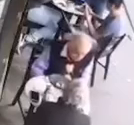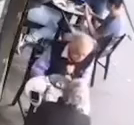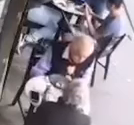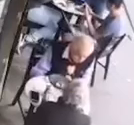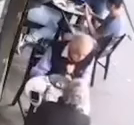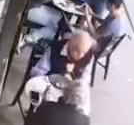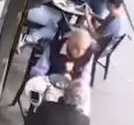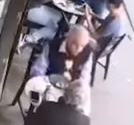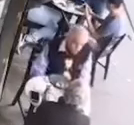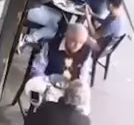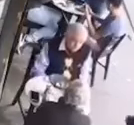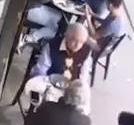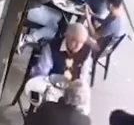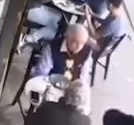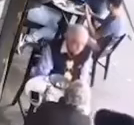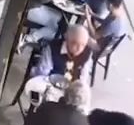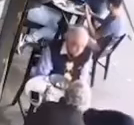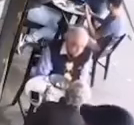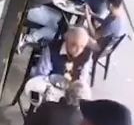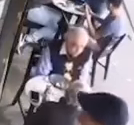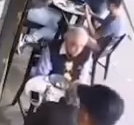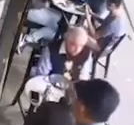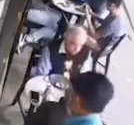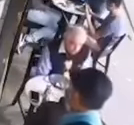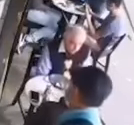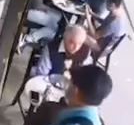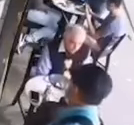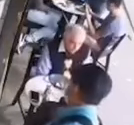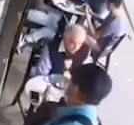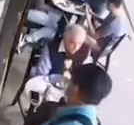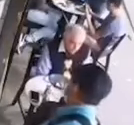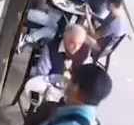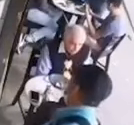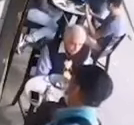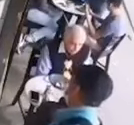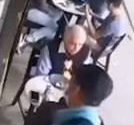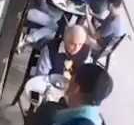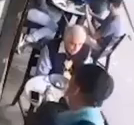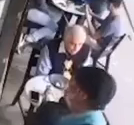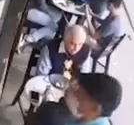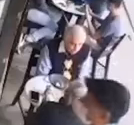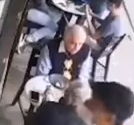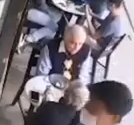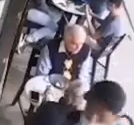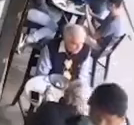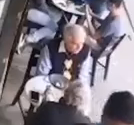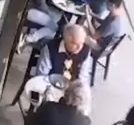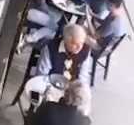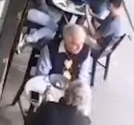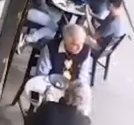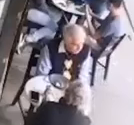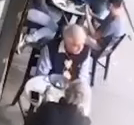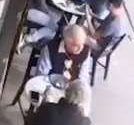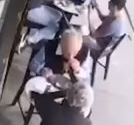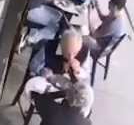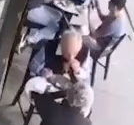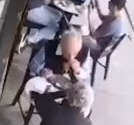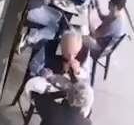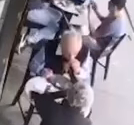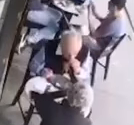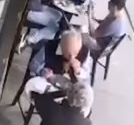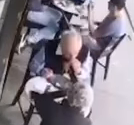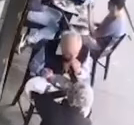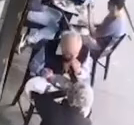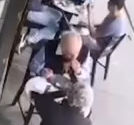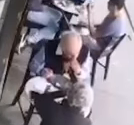mayor. Y ahí miren la velocidad. Y vamos, ahí la sacó. ¿Ya la sacó? No, y se llevó toda la bolsa.